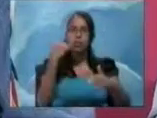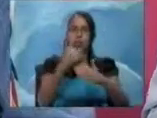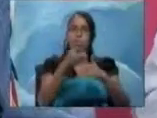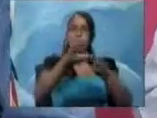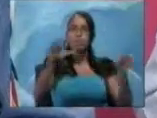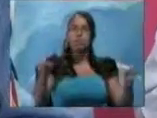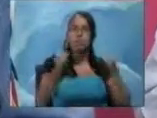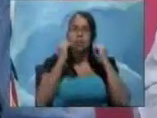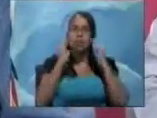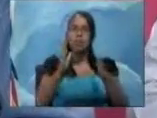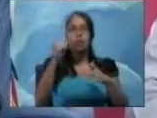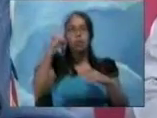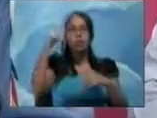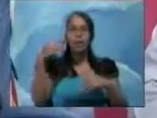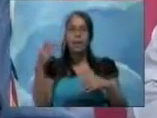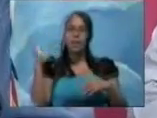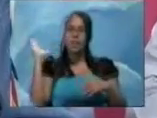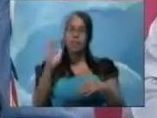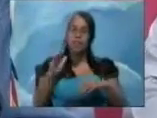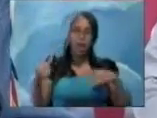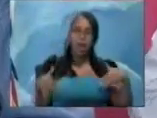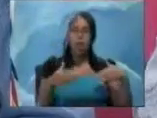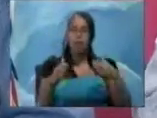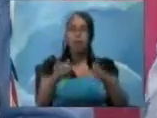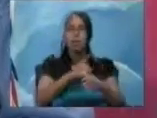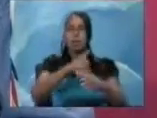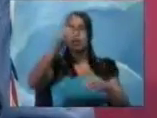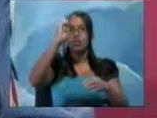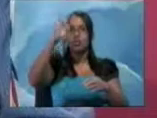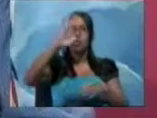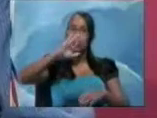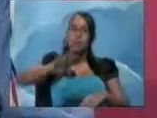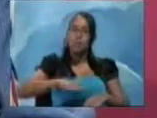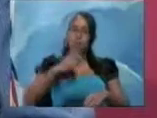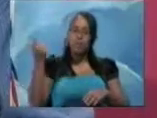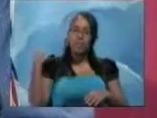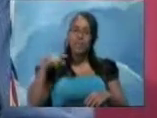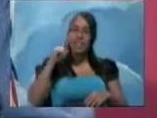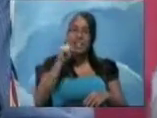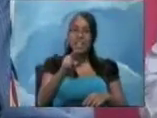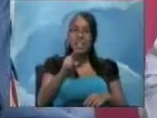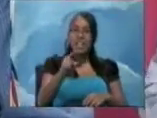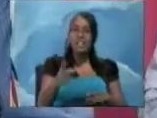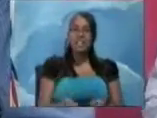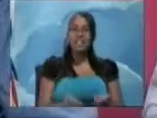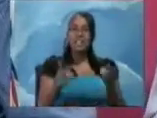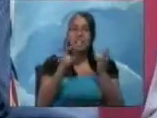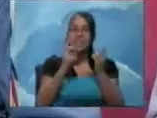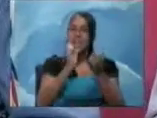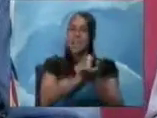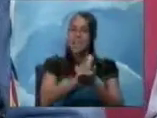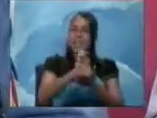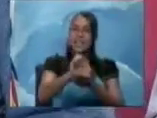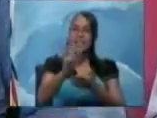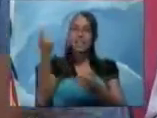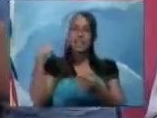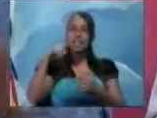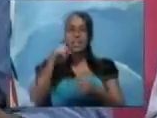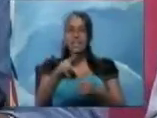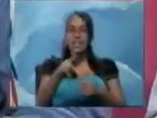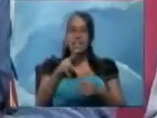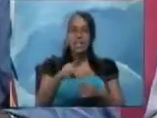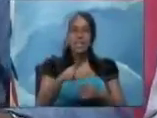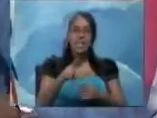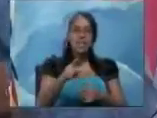Salvador para que vengas a los caminos del señor y puedas tener esa vida eterna y tener ese